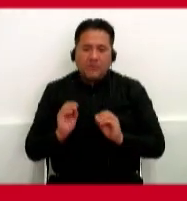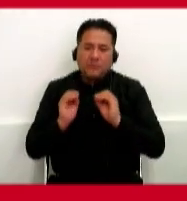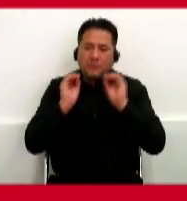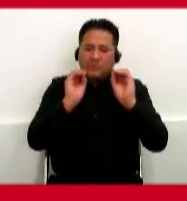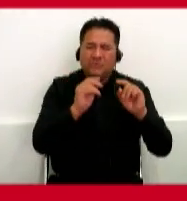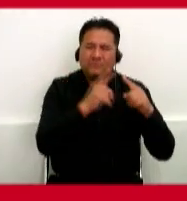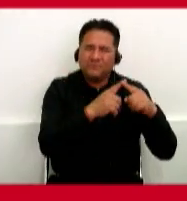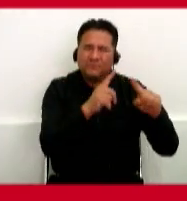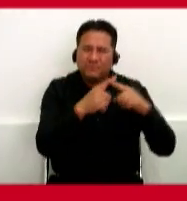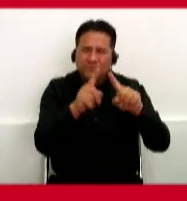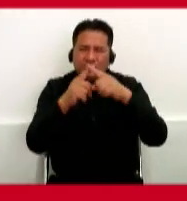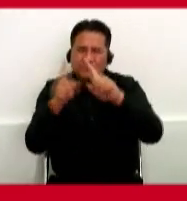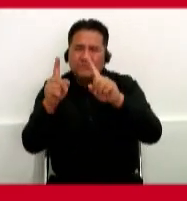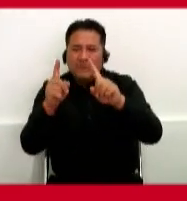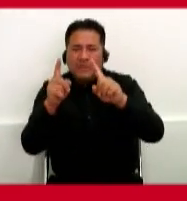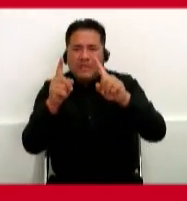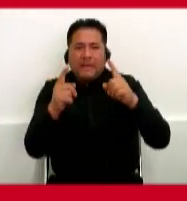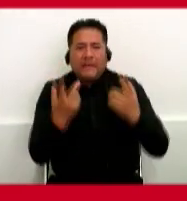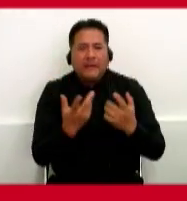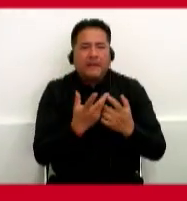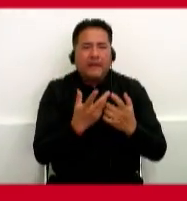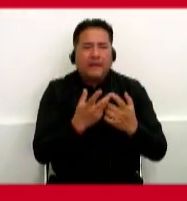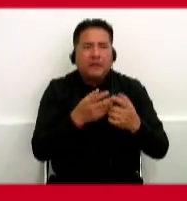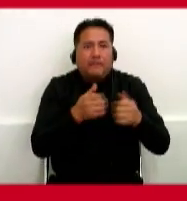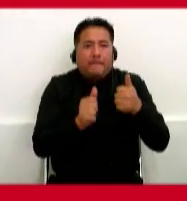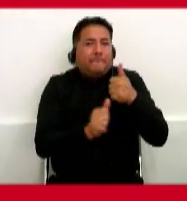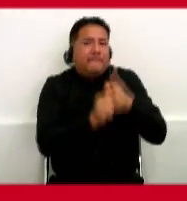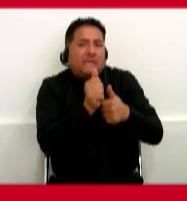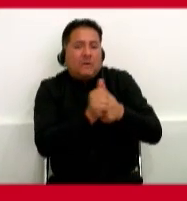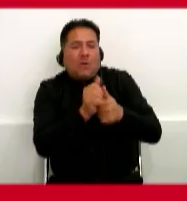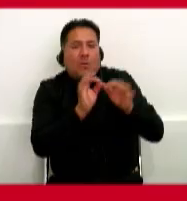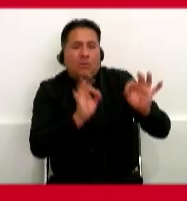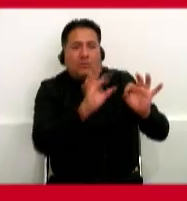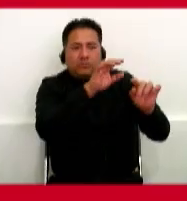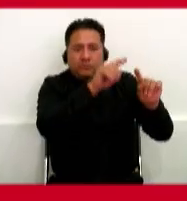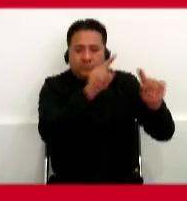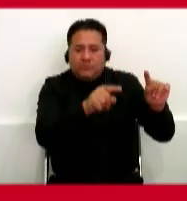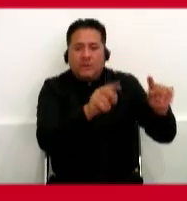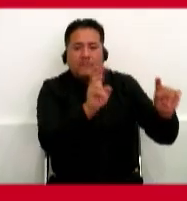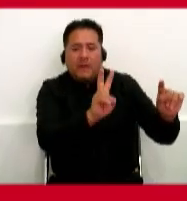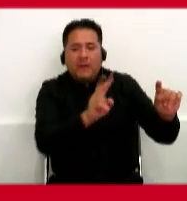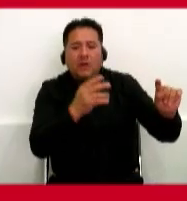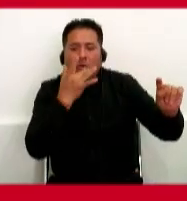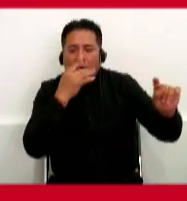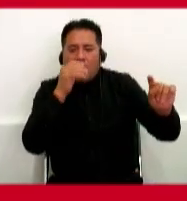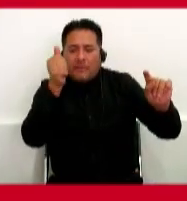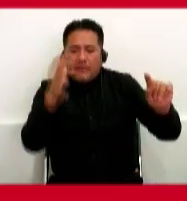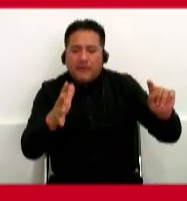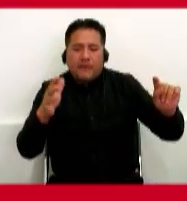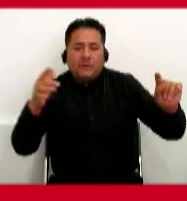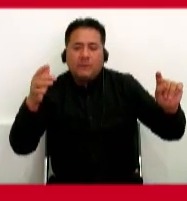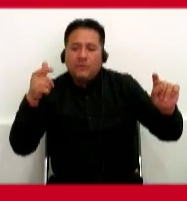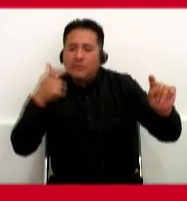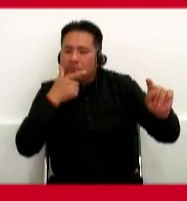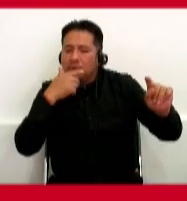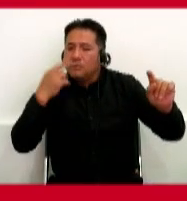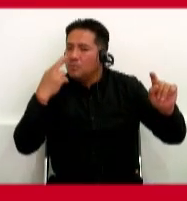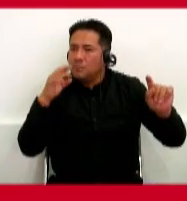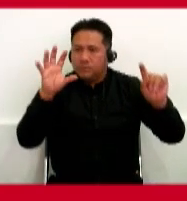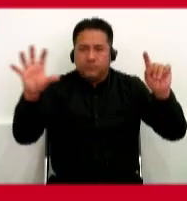distintos niveles de riesgo y los planes de acción que teníamos que tomar ante cualquier cambio.